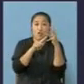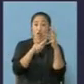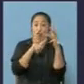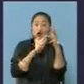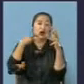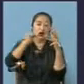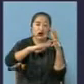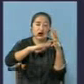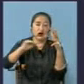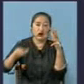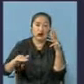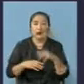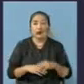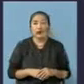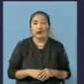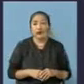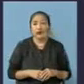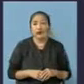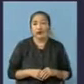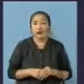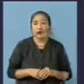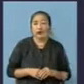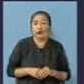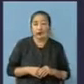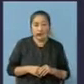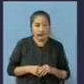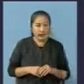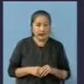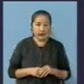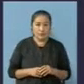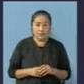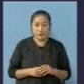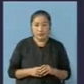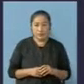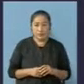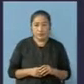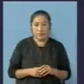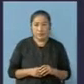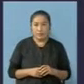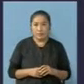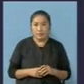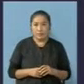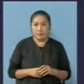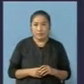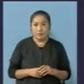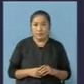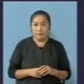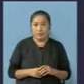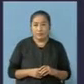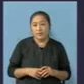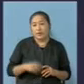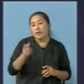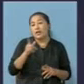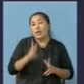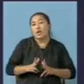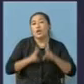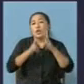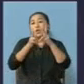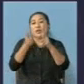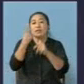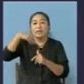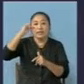Según los datos del INDEC, se trató de la segunda suba más alta de los últimos 12 meses, detrás de la de octubre del año 2020, que fue